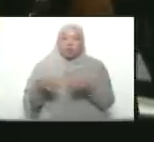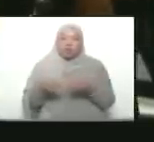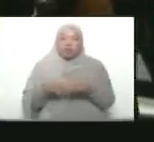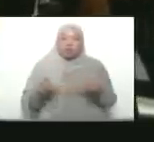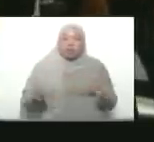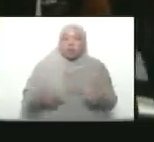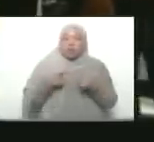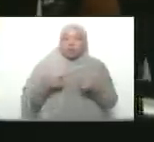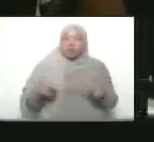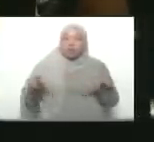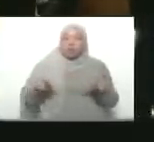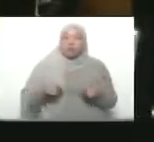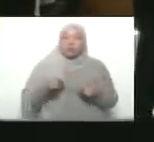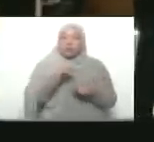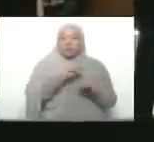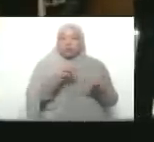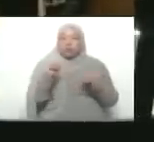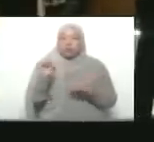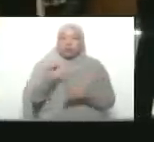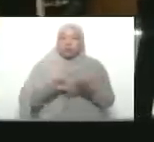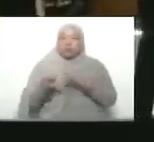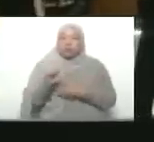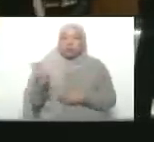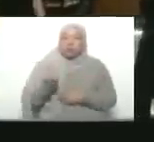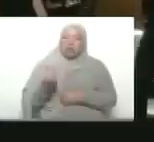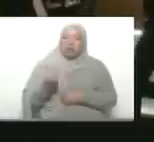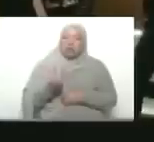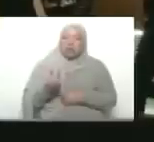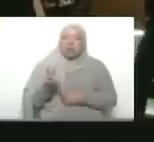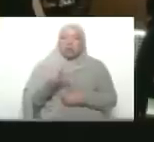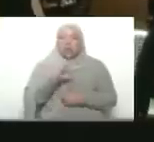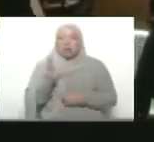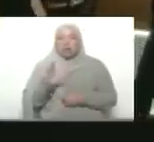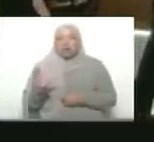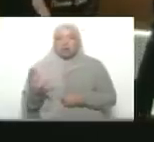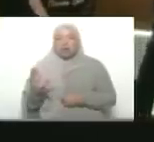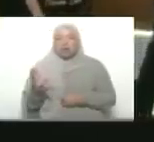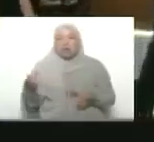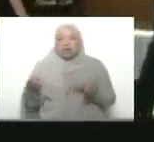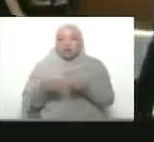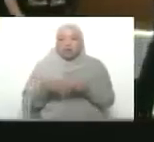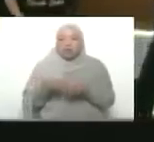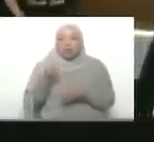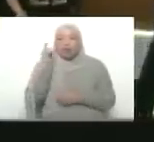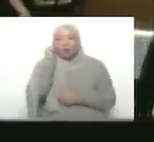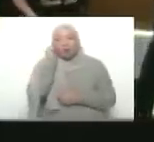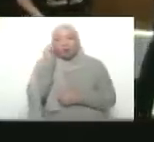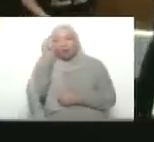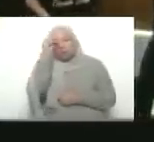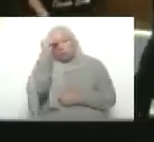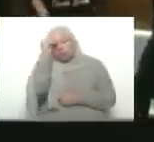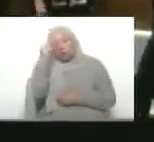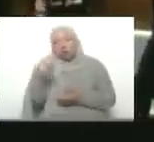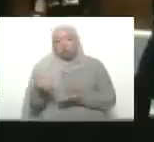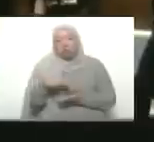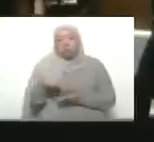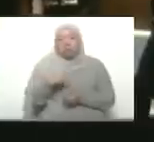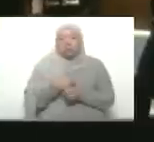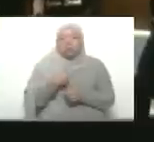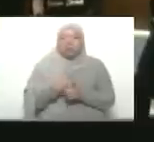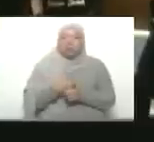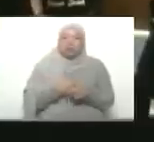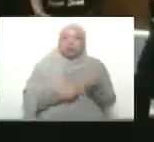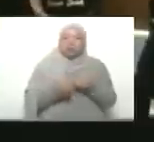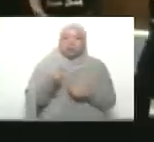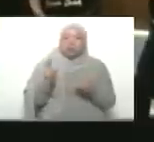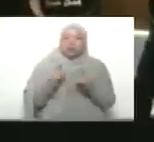música difundiendo la salsa venezolana la salsa caribeña este grupo de muchachos Aprendiendo a bailar a disfrutar la salsa